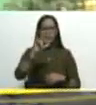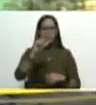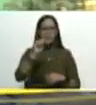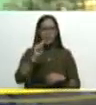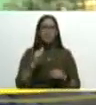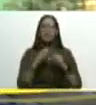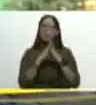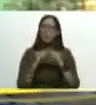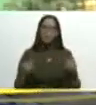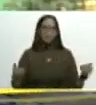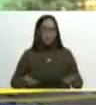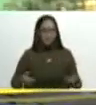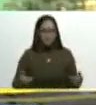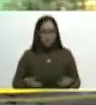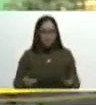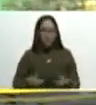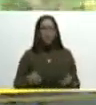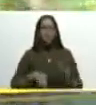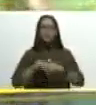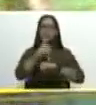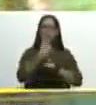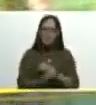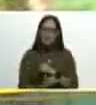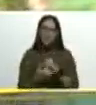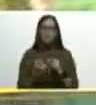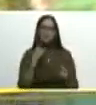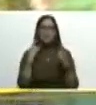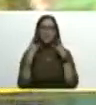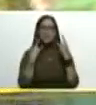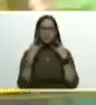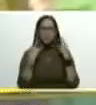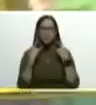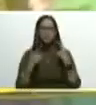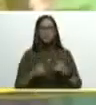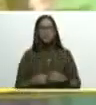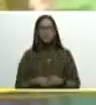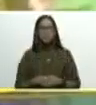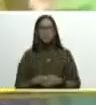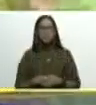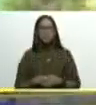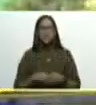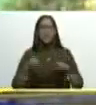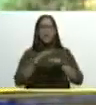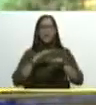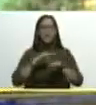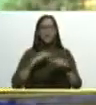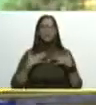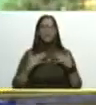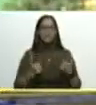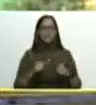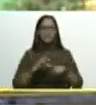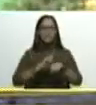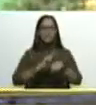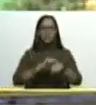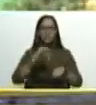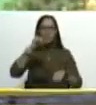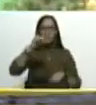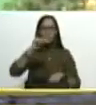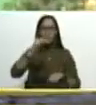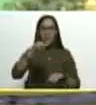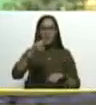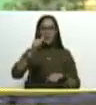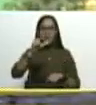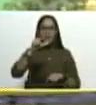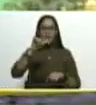esfuerzo permanente de planificación, de acción, a la ministra de Salud, doctora Magaly Gutiérrez, y